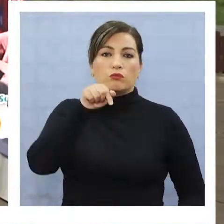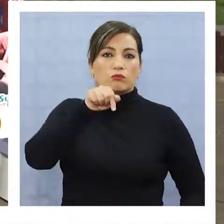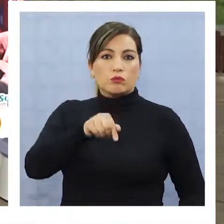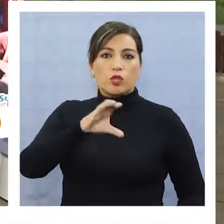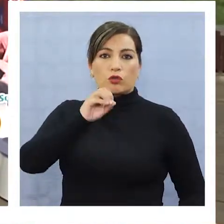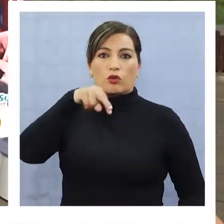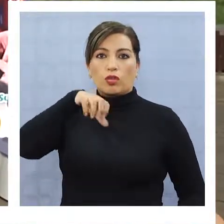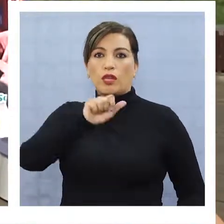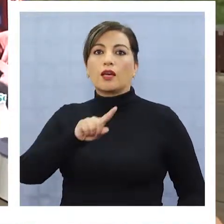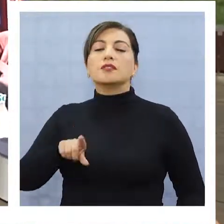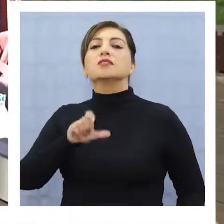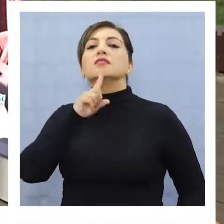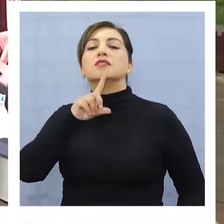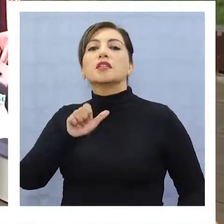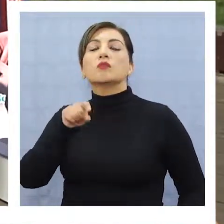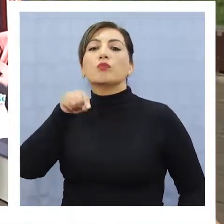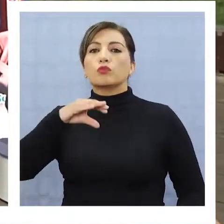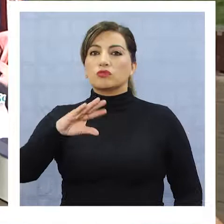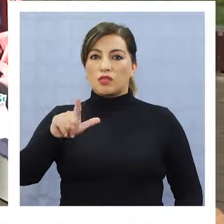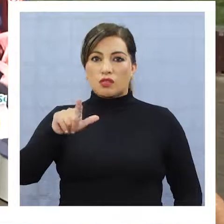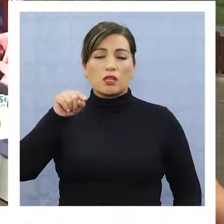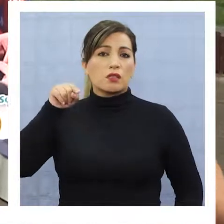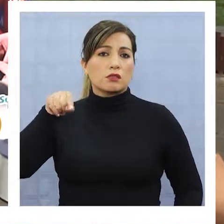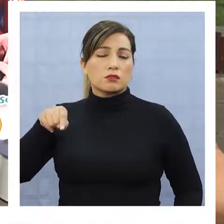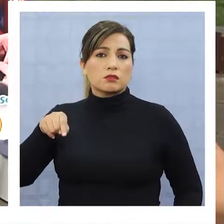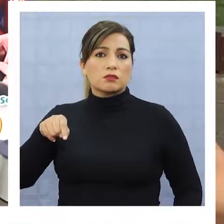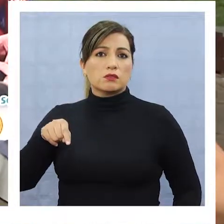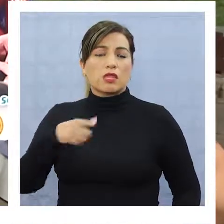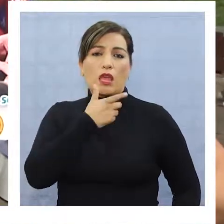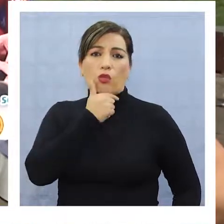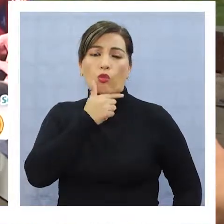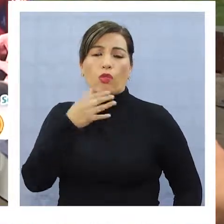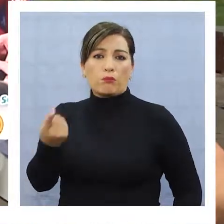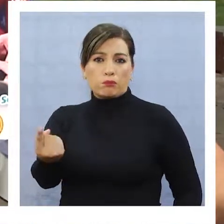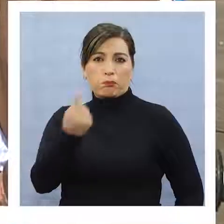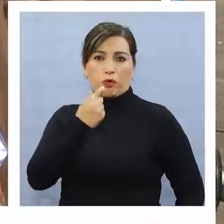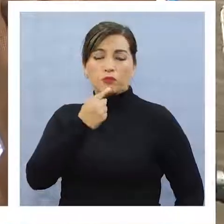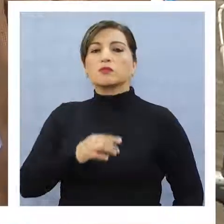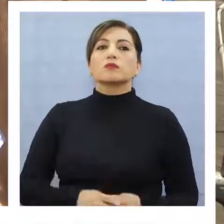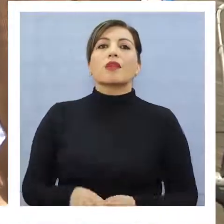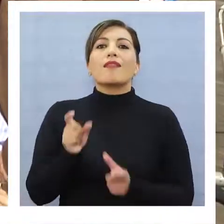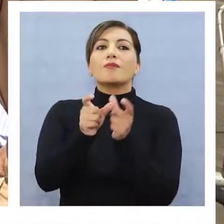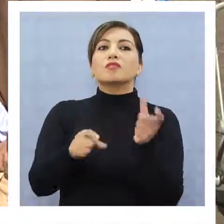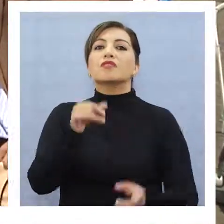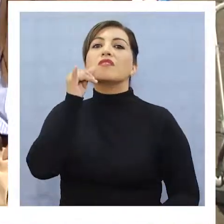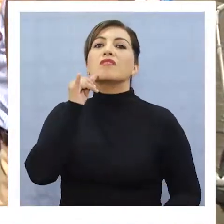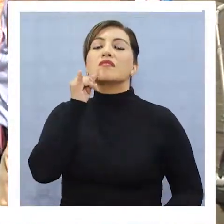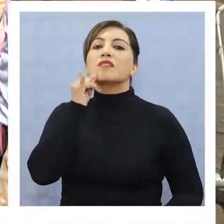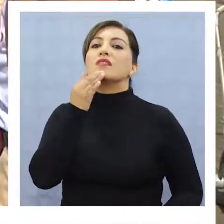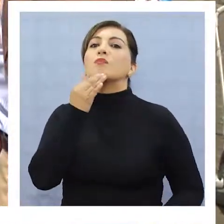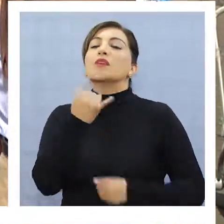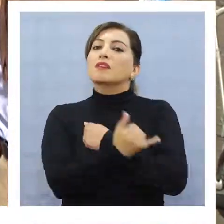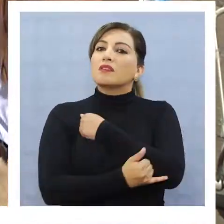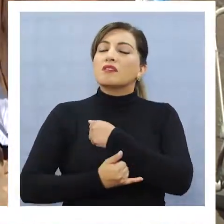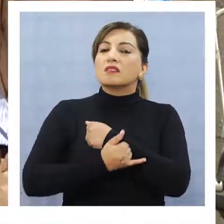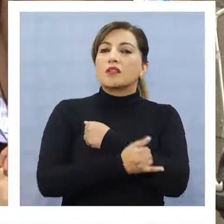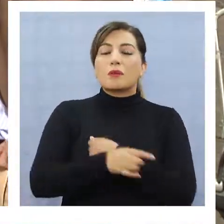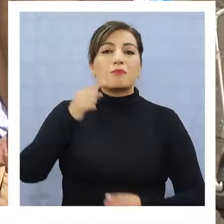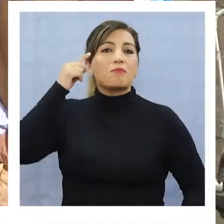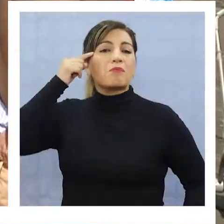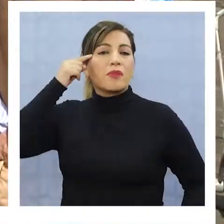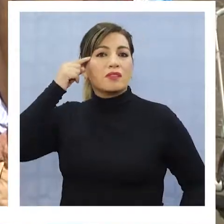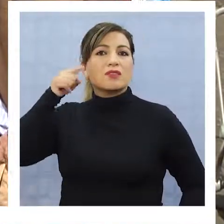.conacet.cl y nos pueda transmitir sus dudas. Los psiquiqueños y extranjeros